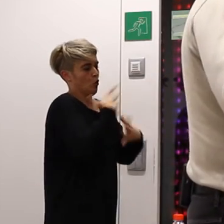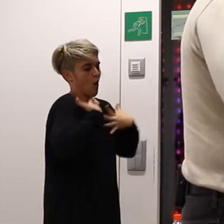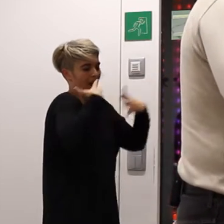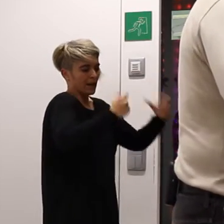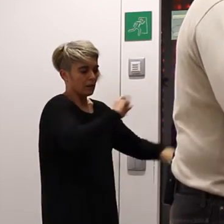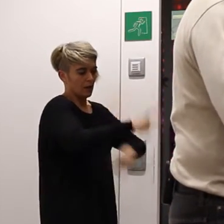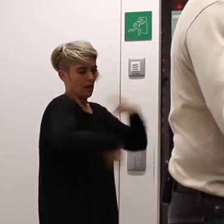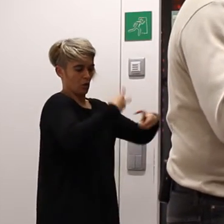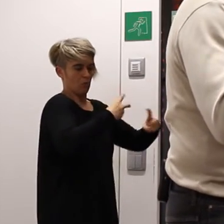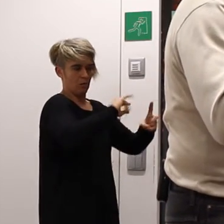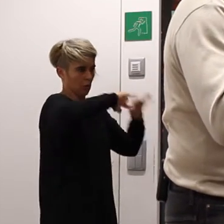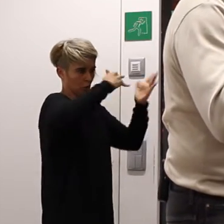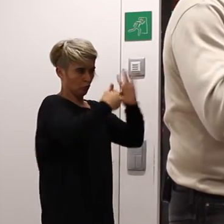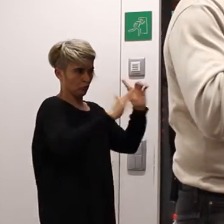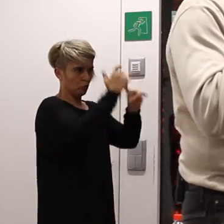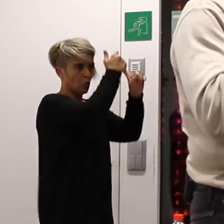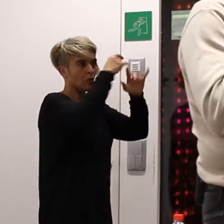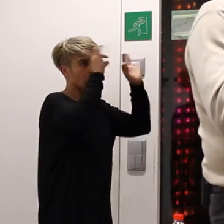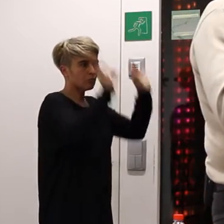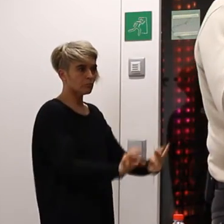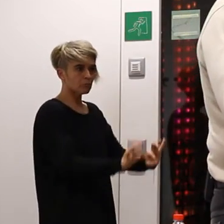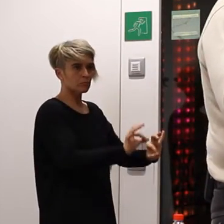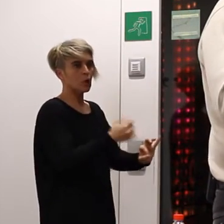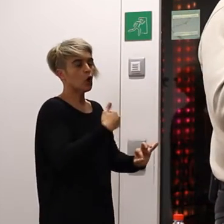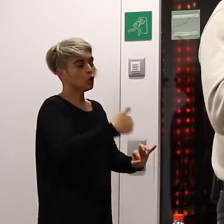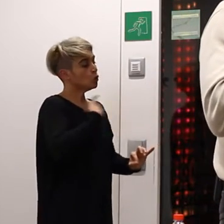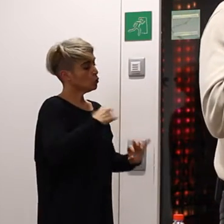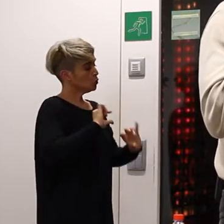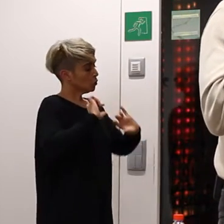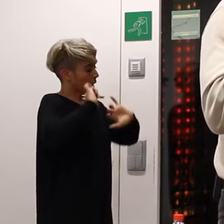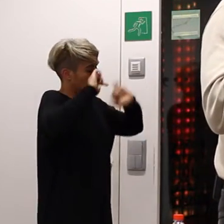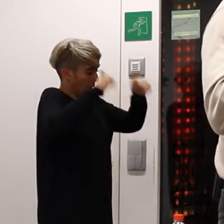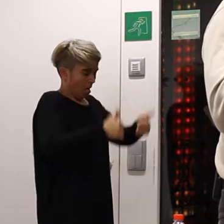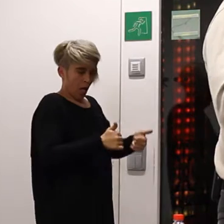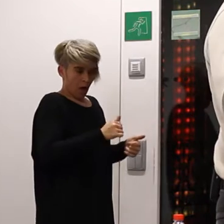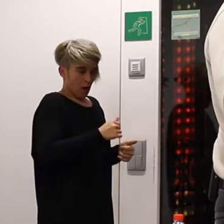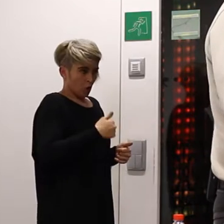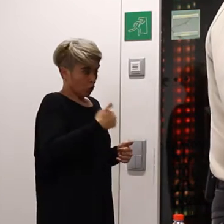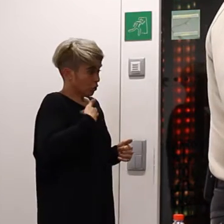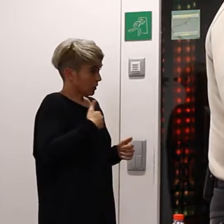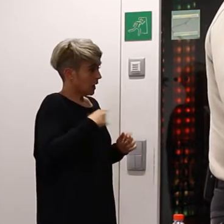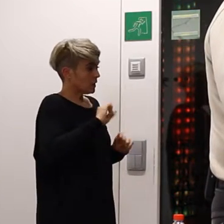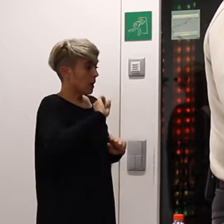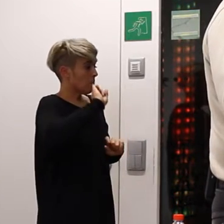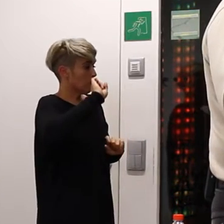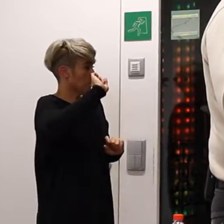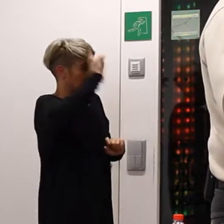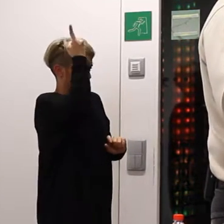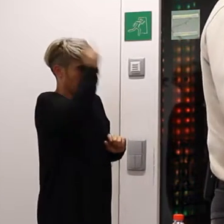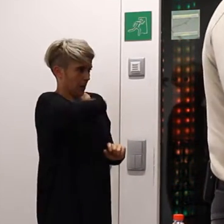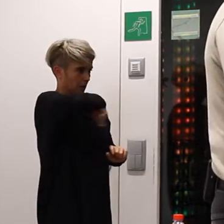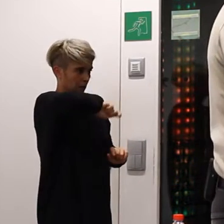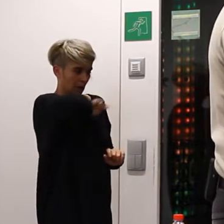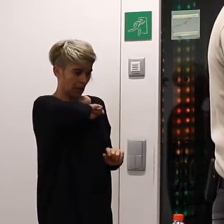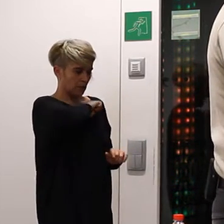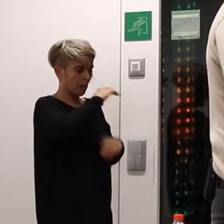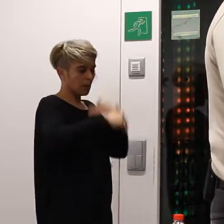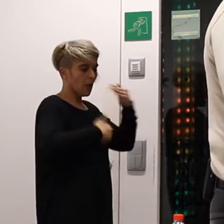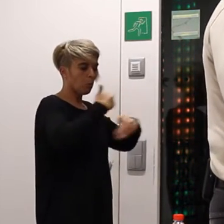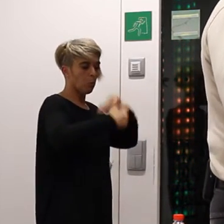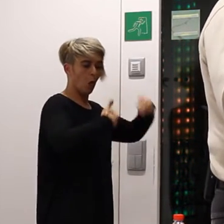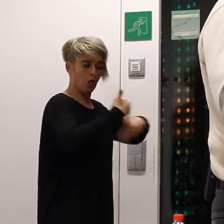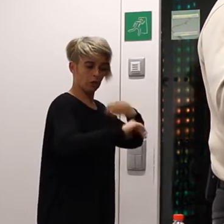somos nosotras. Nosotras empezamos, o fuimos las primeras en iniciar este proceso, pero han seguido muchas